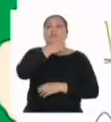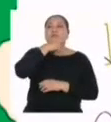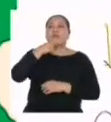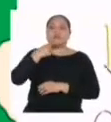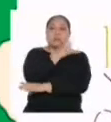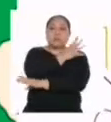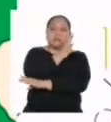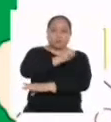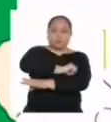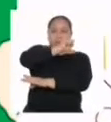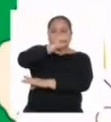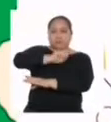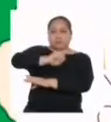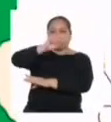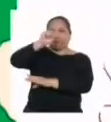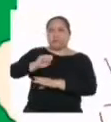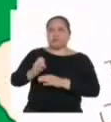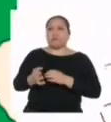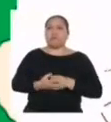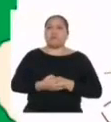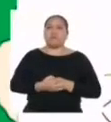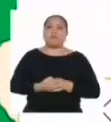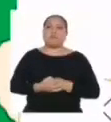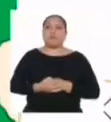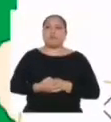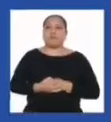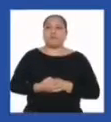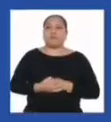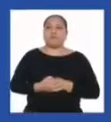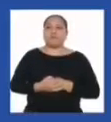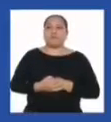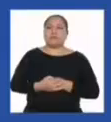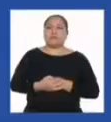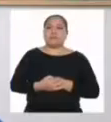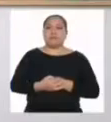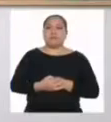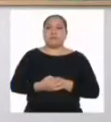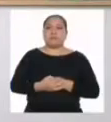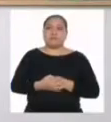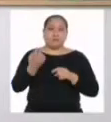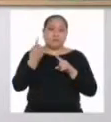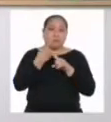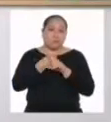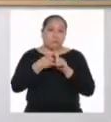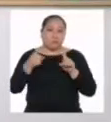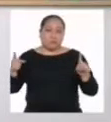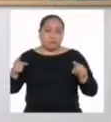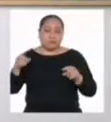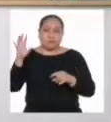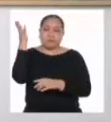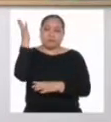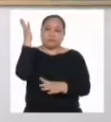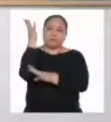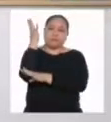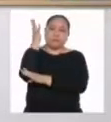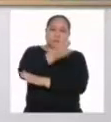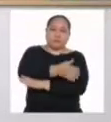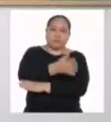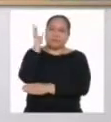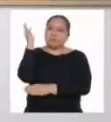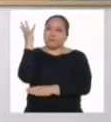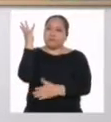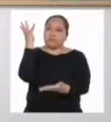los bosques andinos. Sin embargo, la tala ilegal